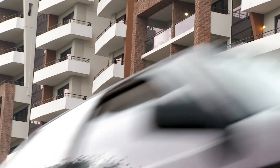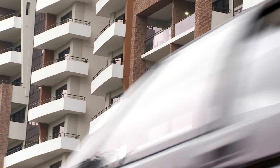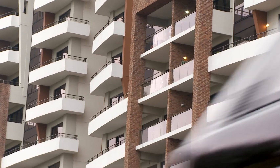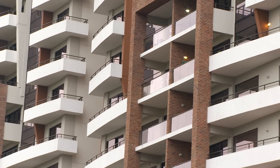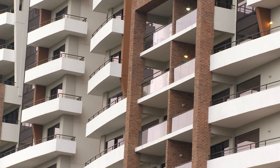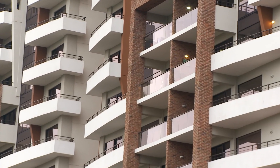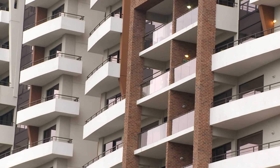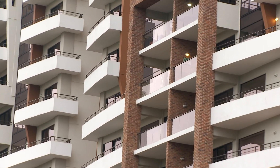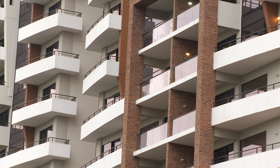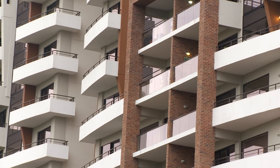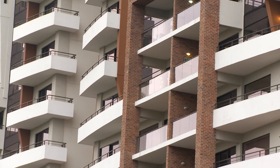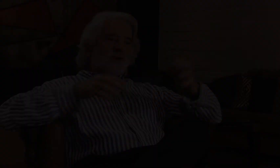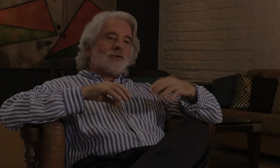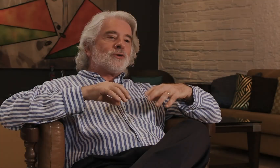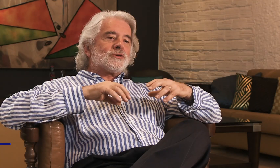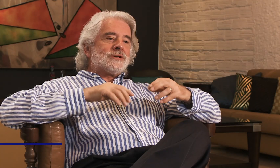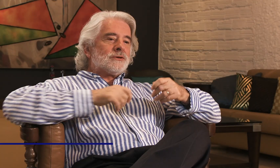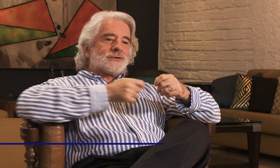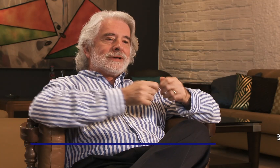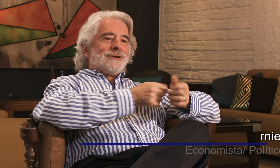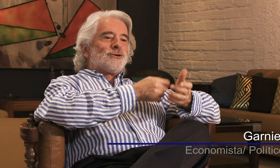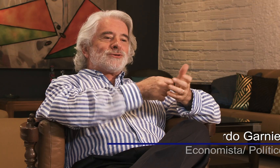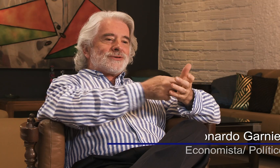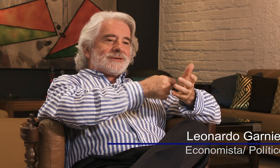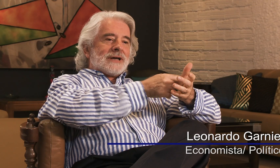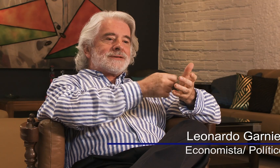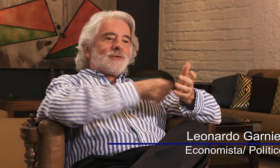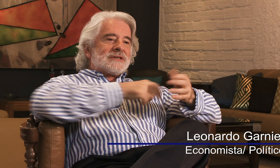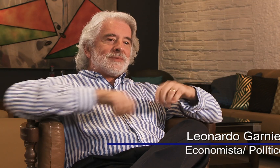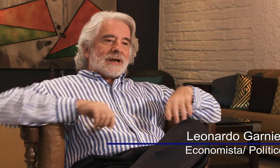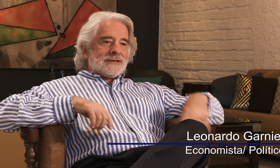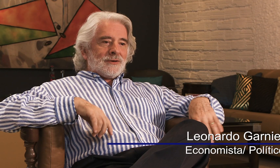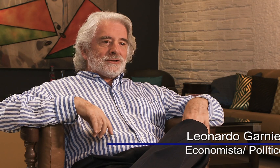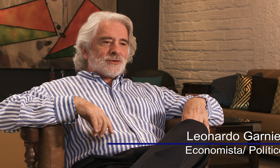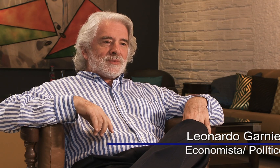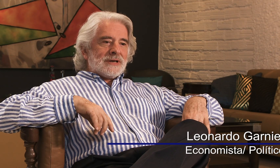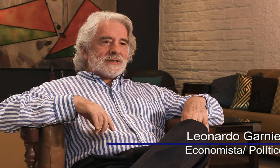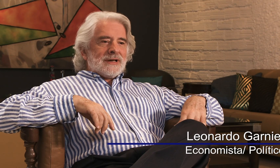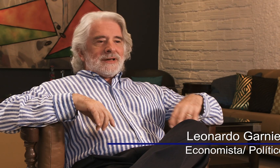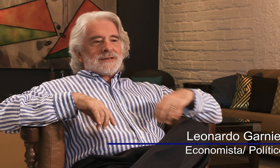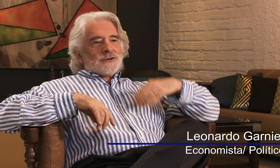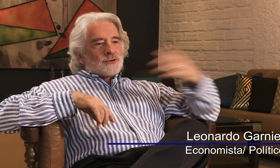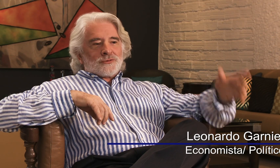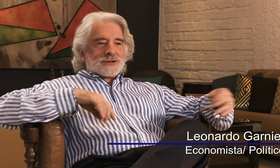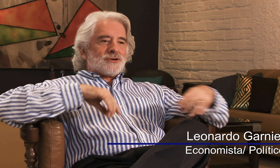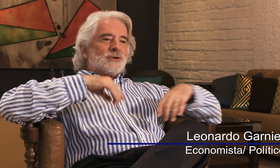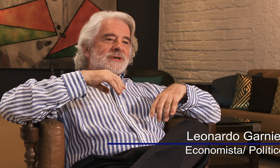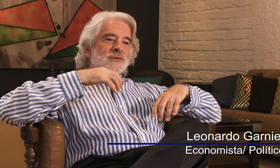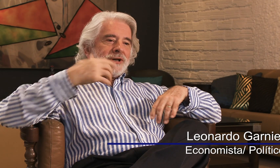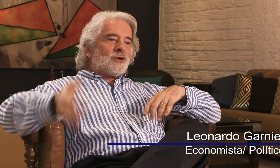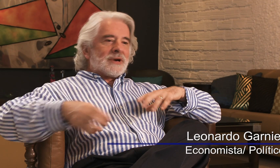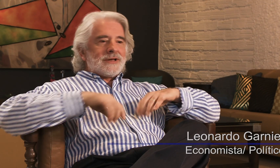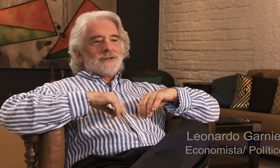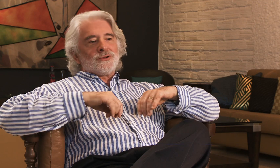ha ido bien. Cuando vos oís la discusión o cuando vos oís los chats de WhatsApp de la gente hablando sobre el país, es que nosotros, que somos